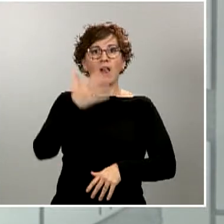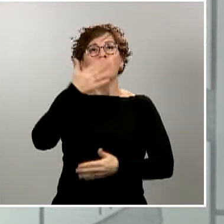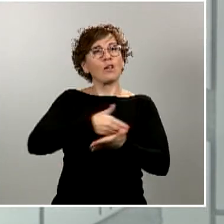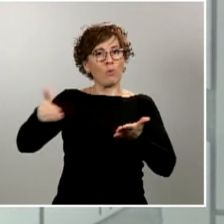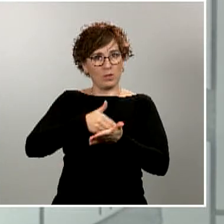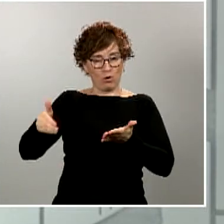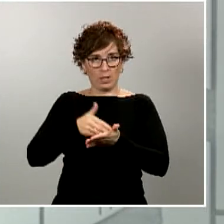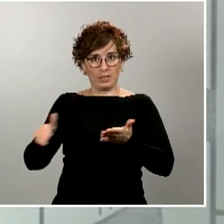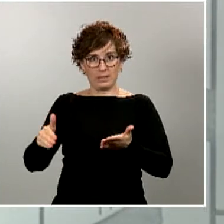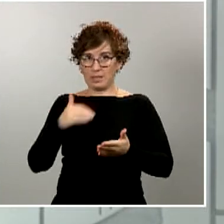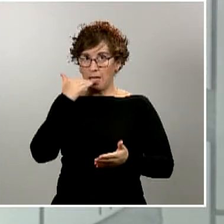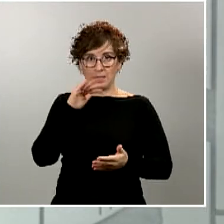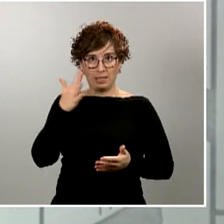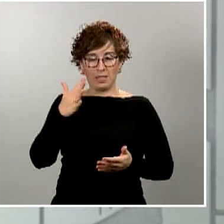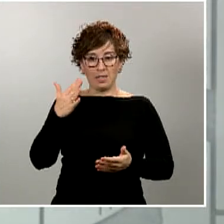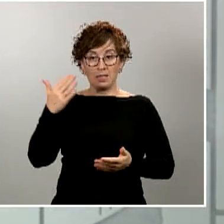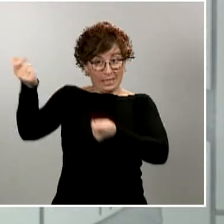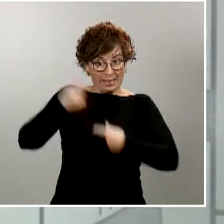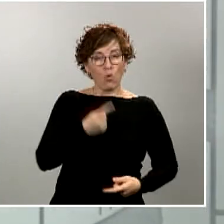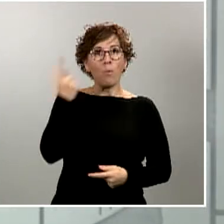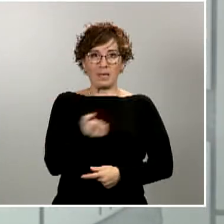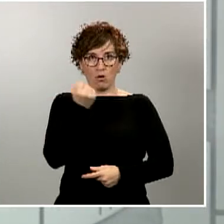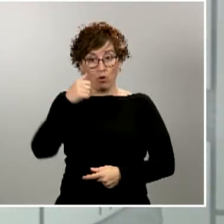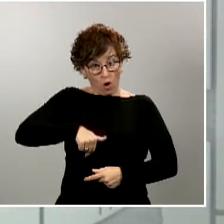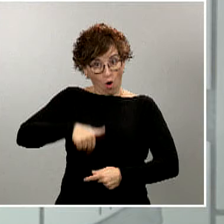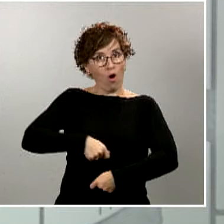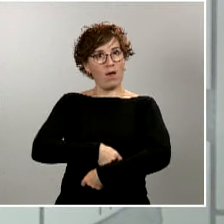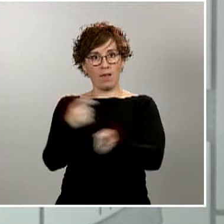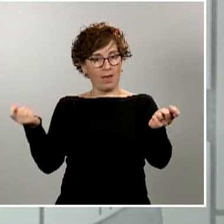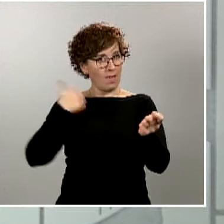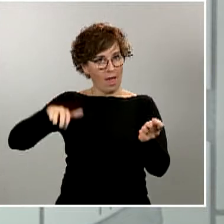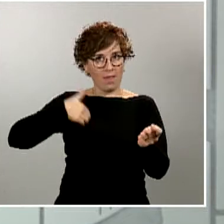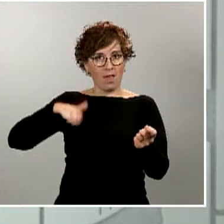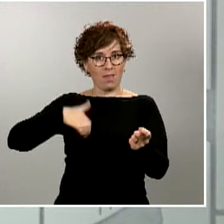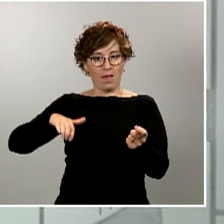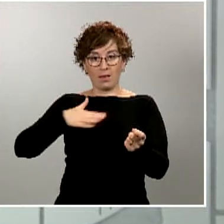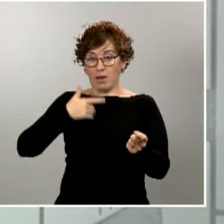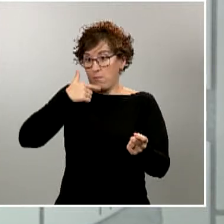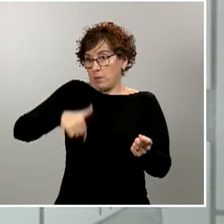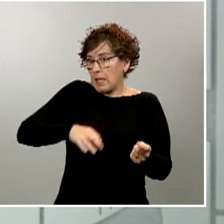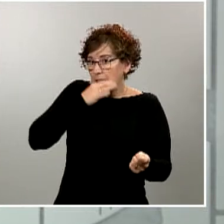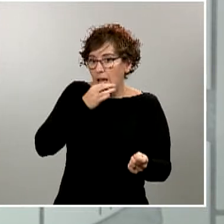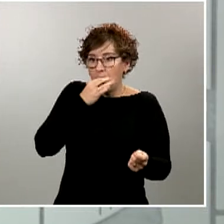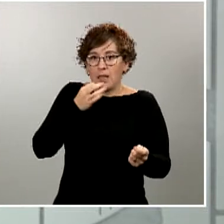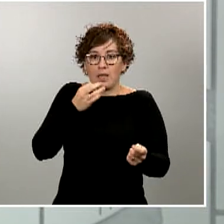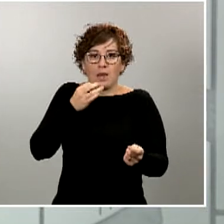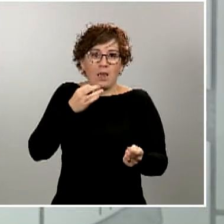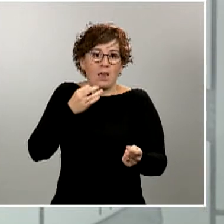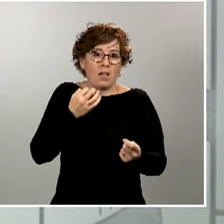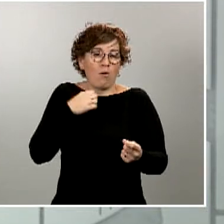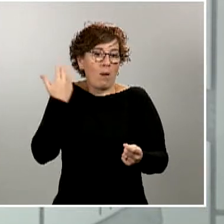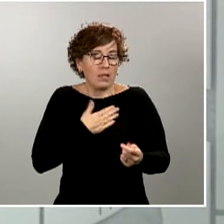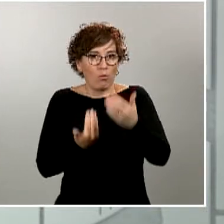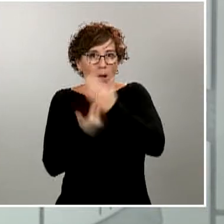llegado ya 1.000.000 que se está distribuyendo hoy mismo y que va a llegar esta tarde a algunas comunidades autónomas y a otras les va a llegar mañana, se distribuye